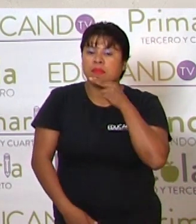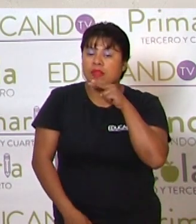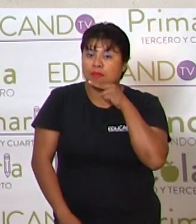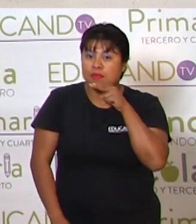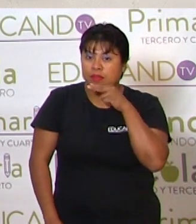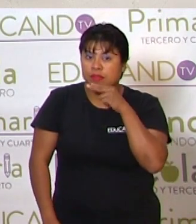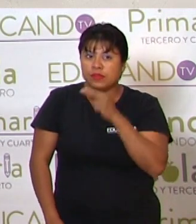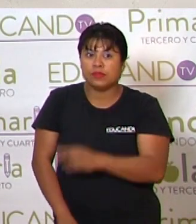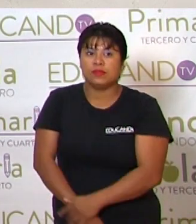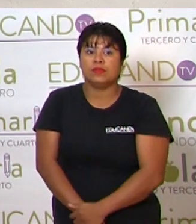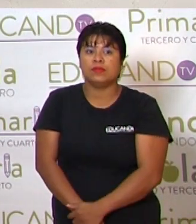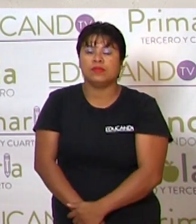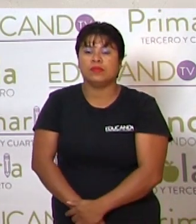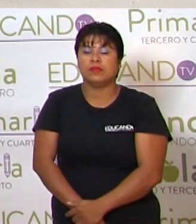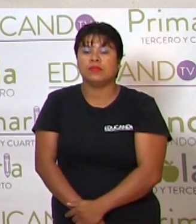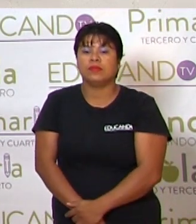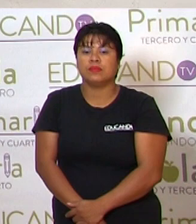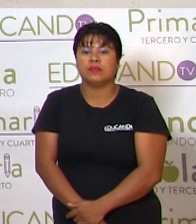verbos